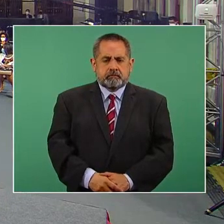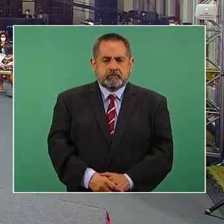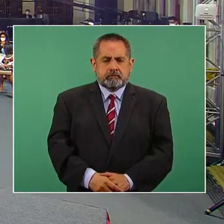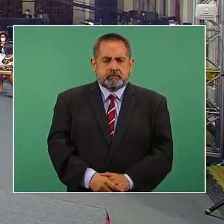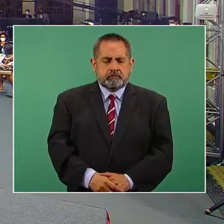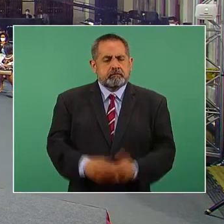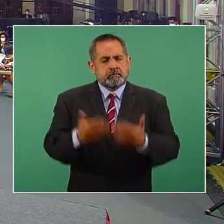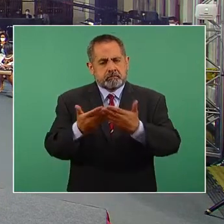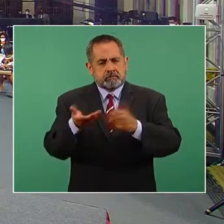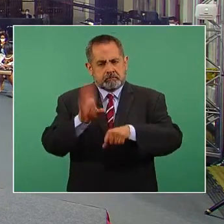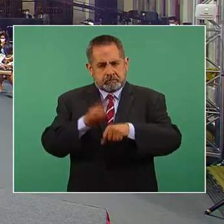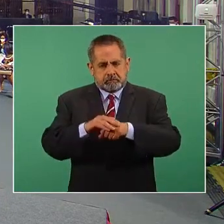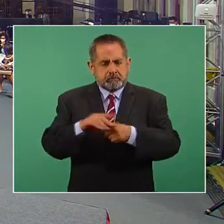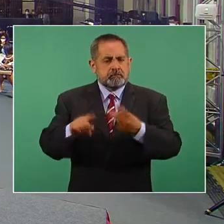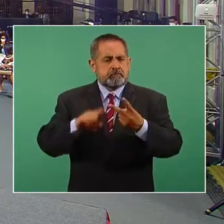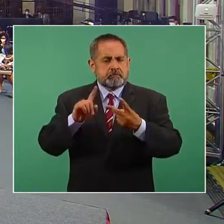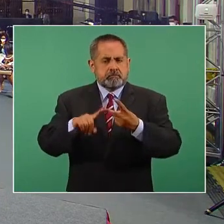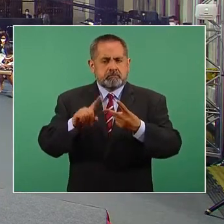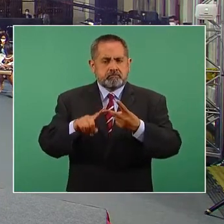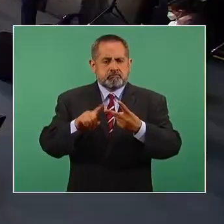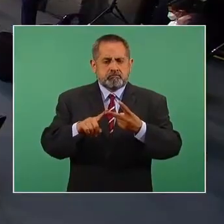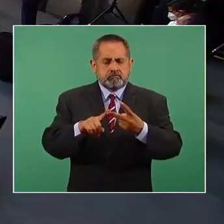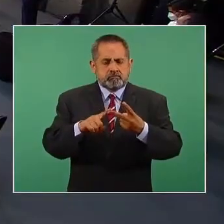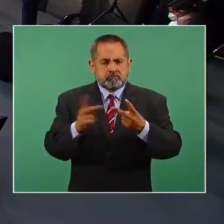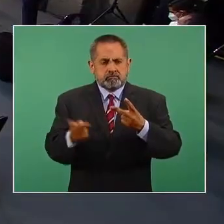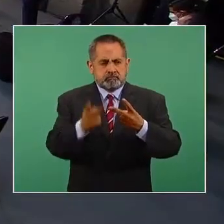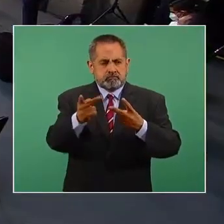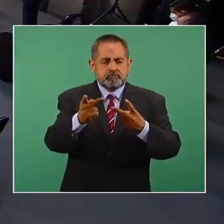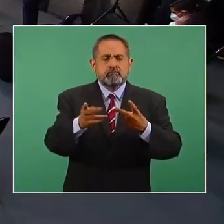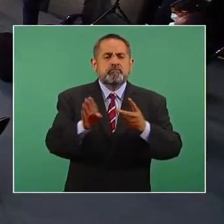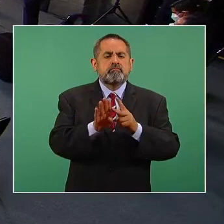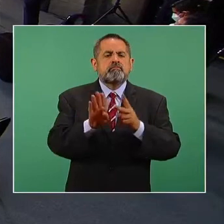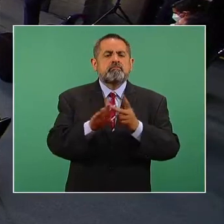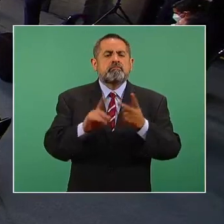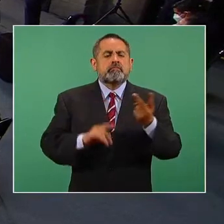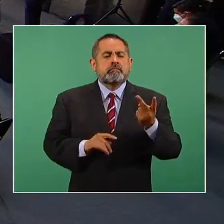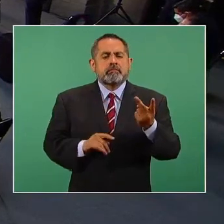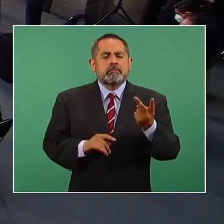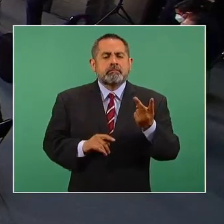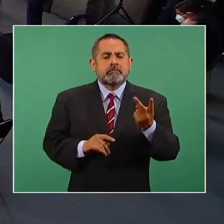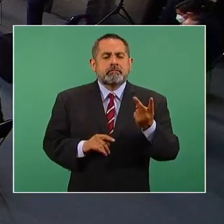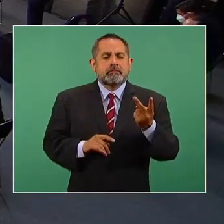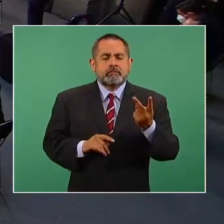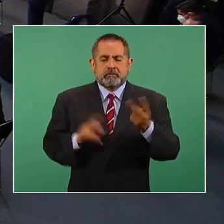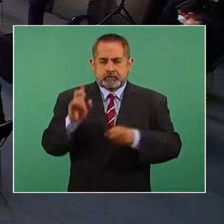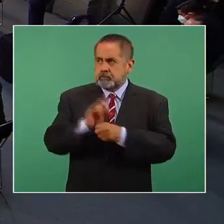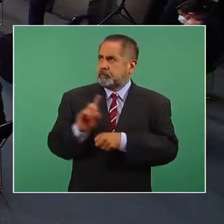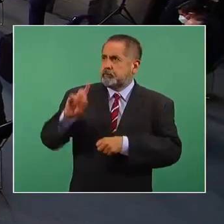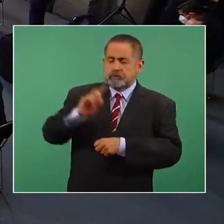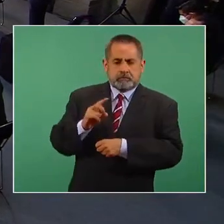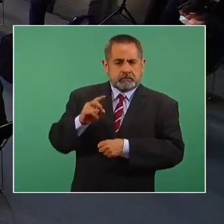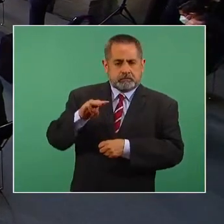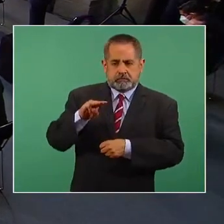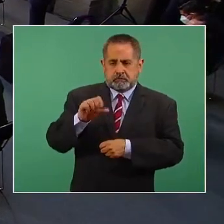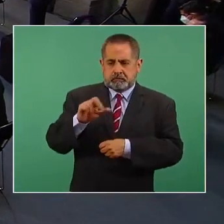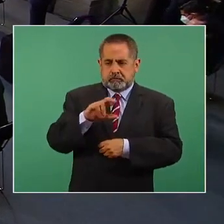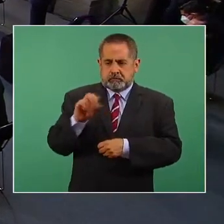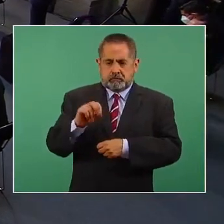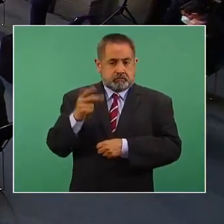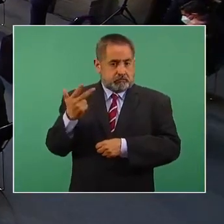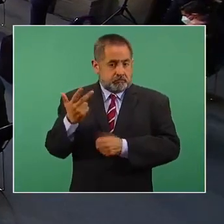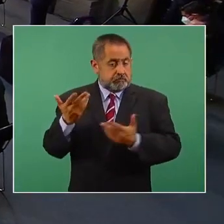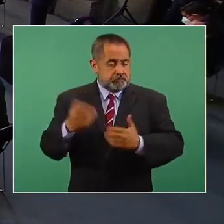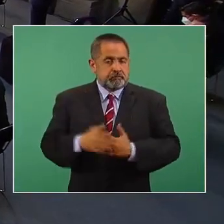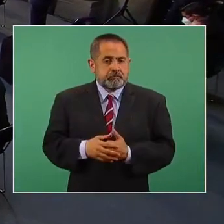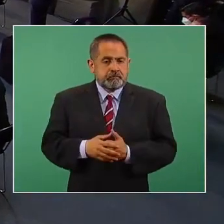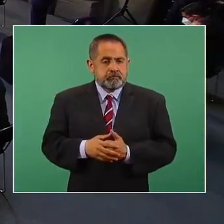Ahora, si me lo permite, como segundo punto y también aprovechando la coyuntura de hoy, 8 de marzo, me gustaría poner un tema